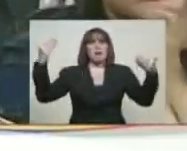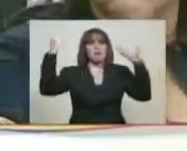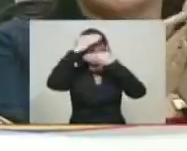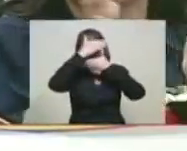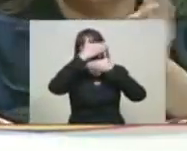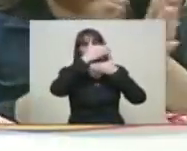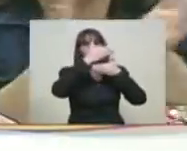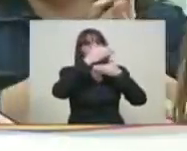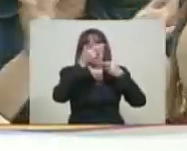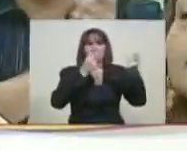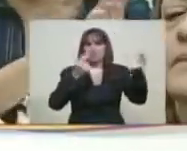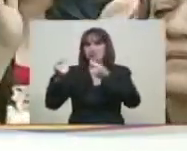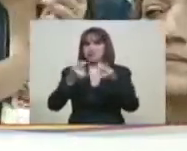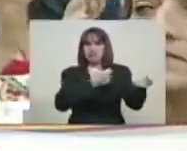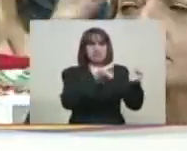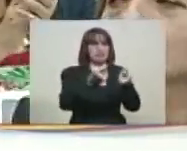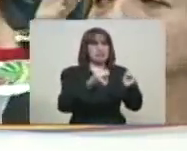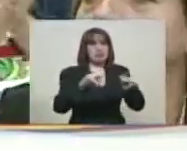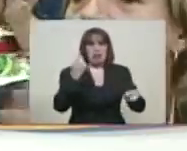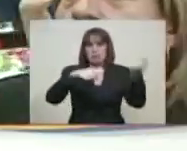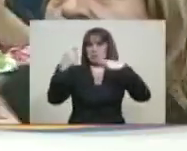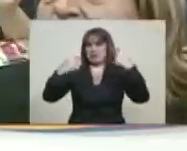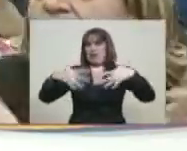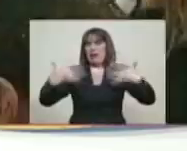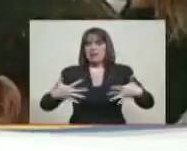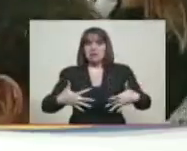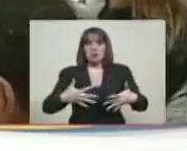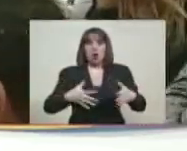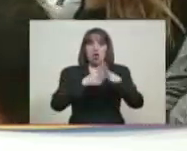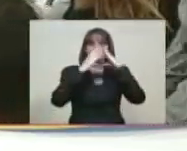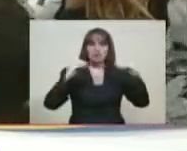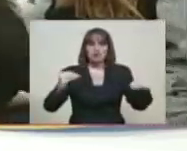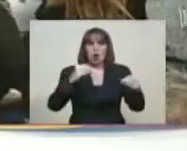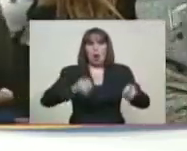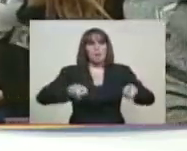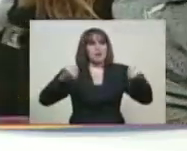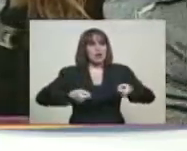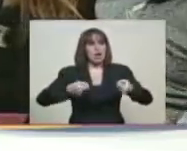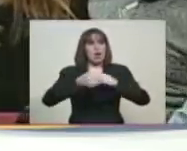controlados todos los mercados municipales